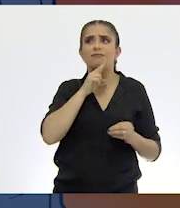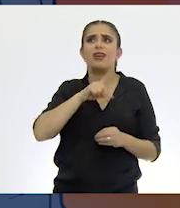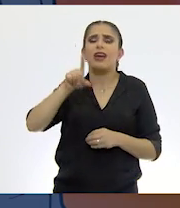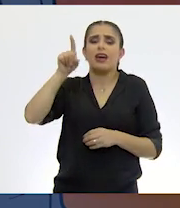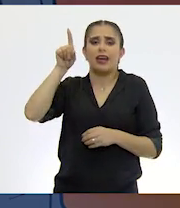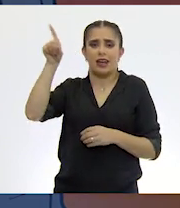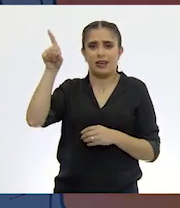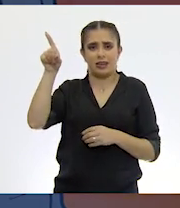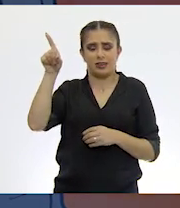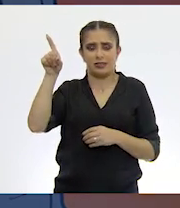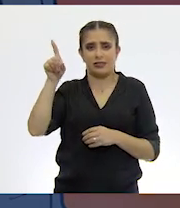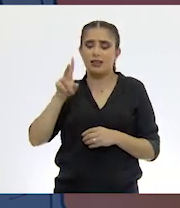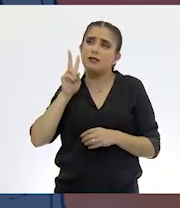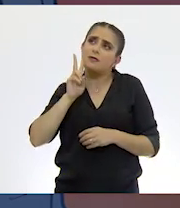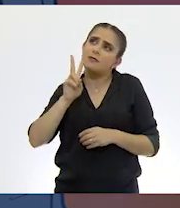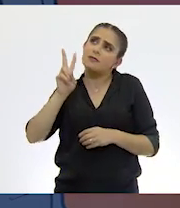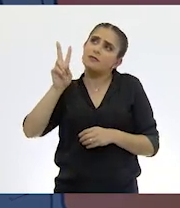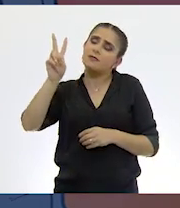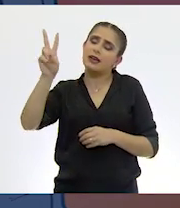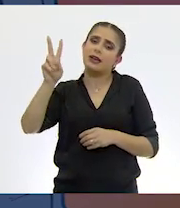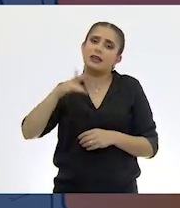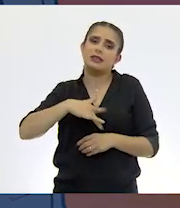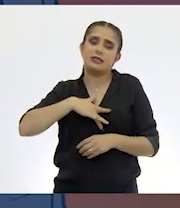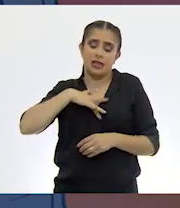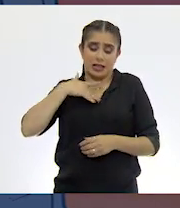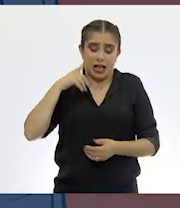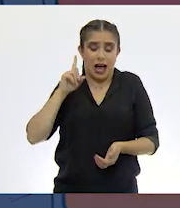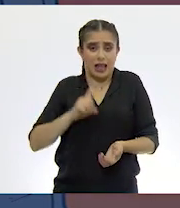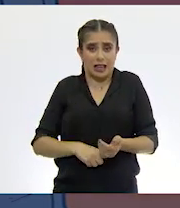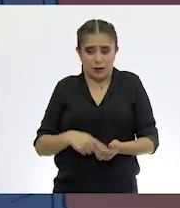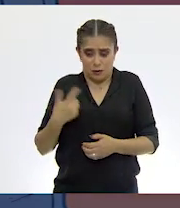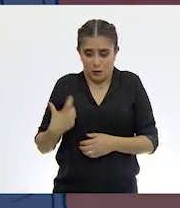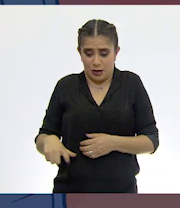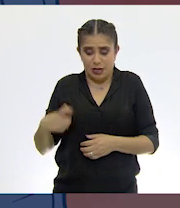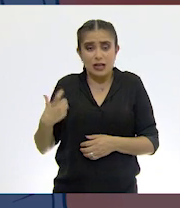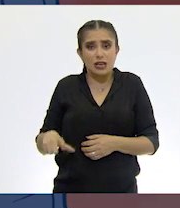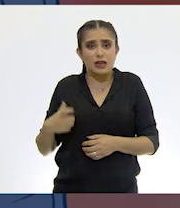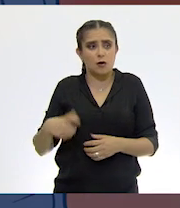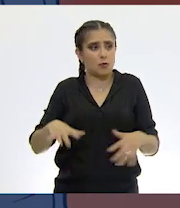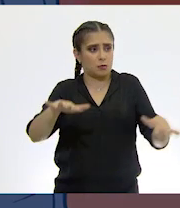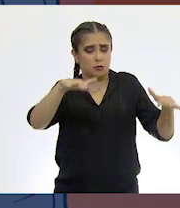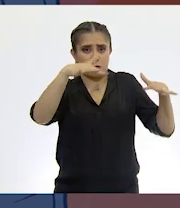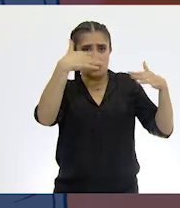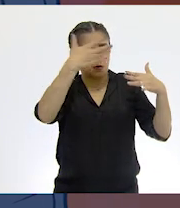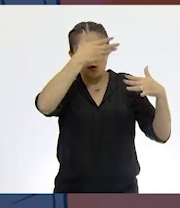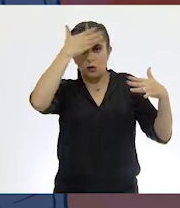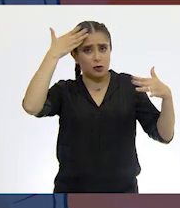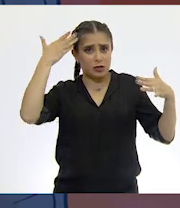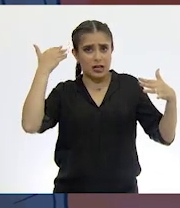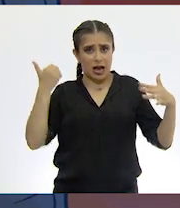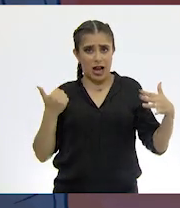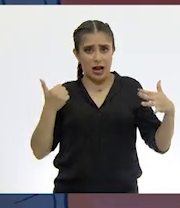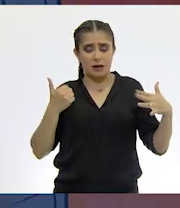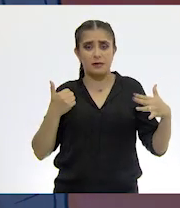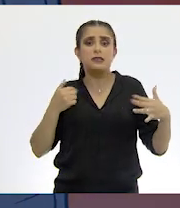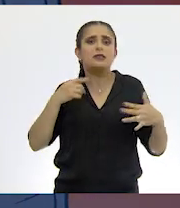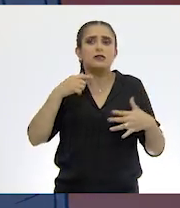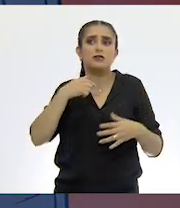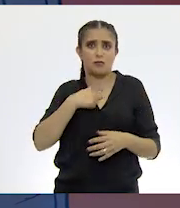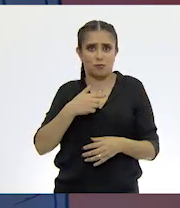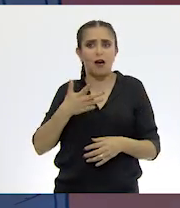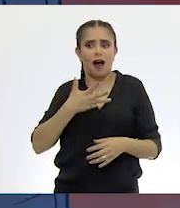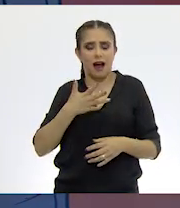ama, para ser rico sin que lo sepa nadie y para alejar a los médicos y las